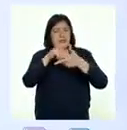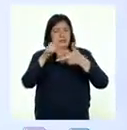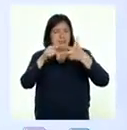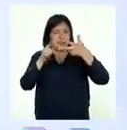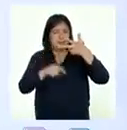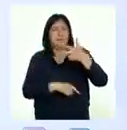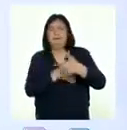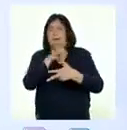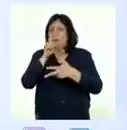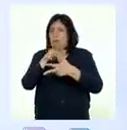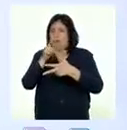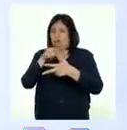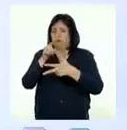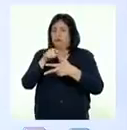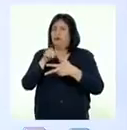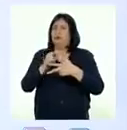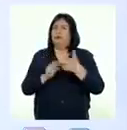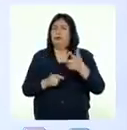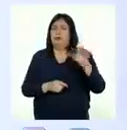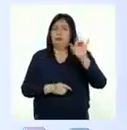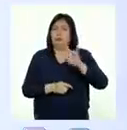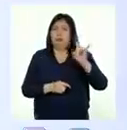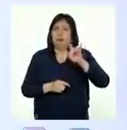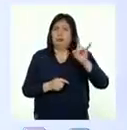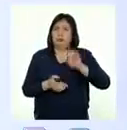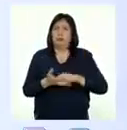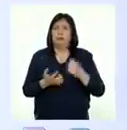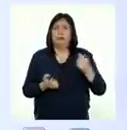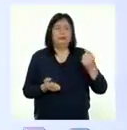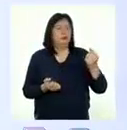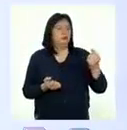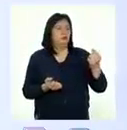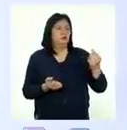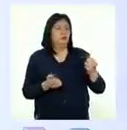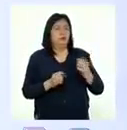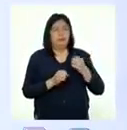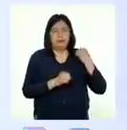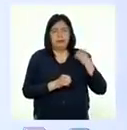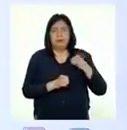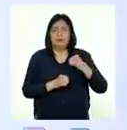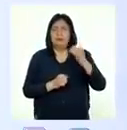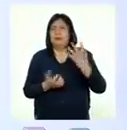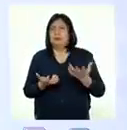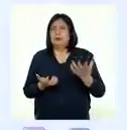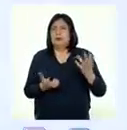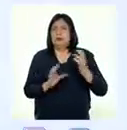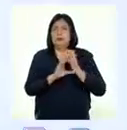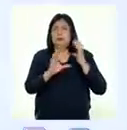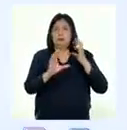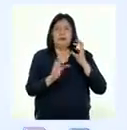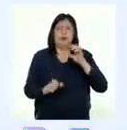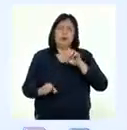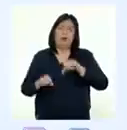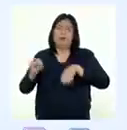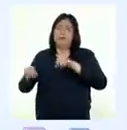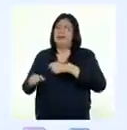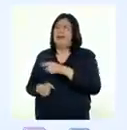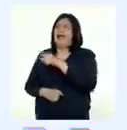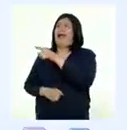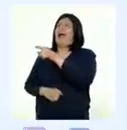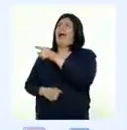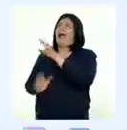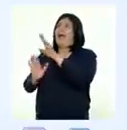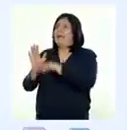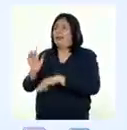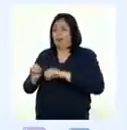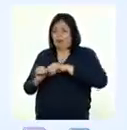de ellas. 1. Usar transporte público o bicicleta. Claro, esto ayuda a